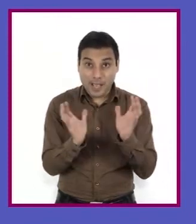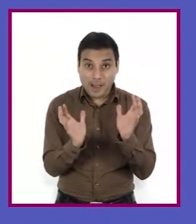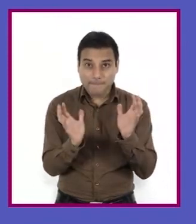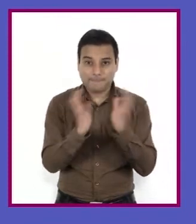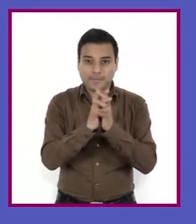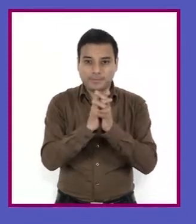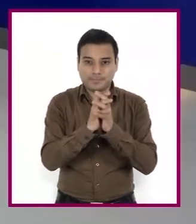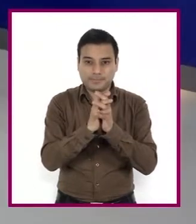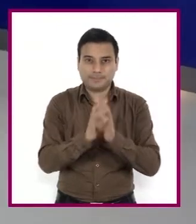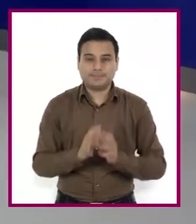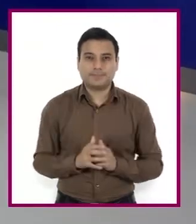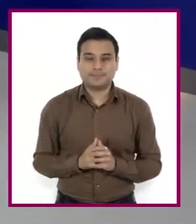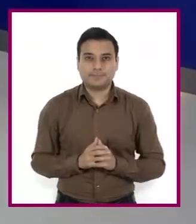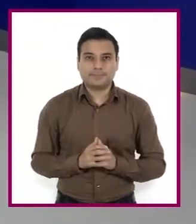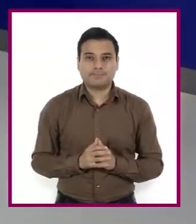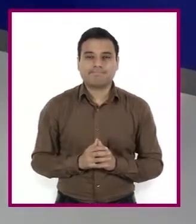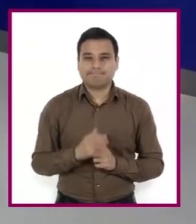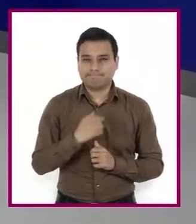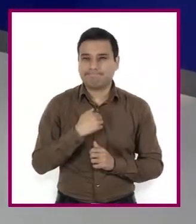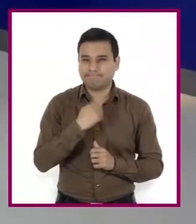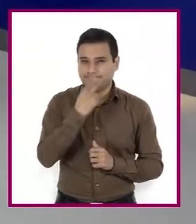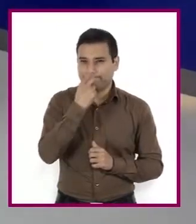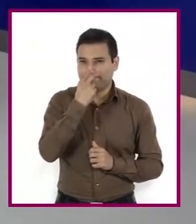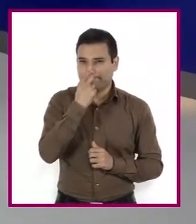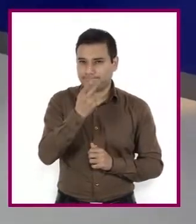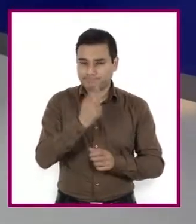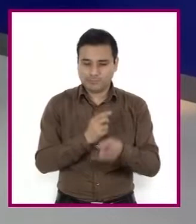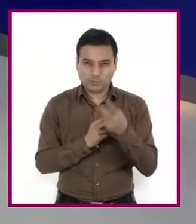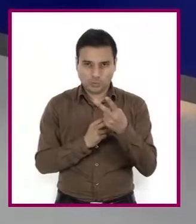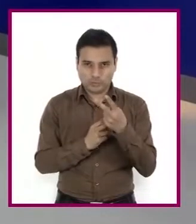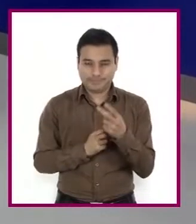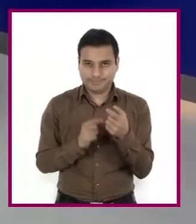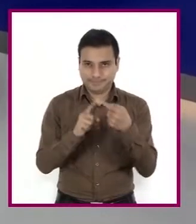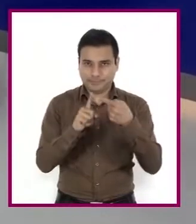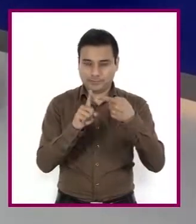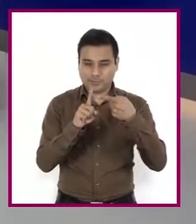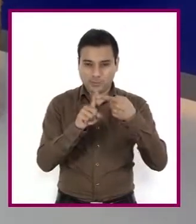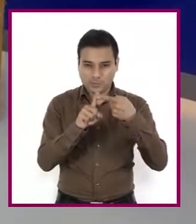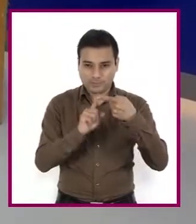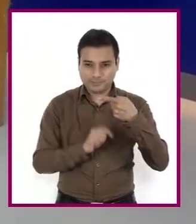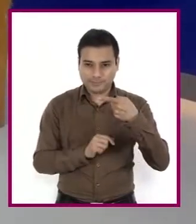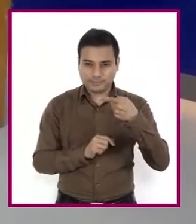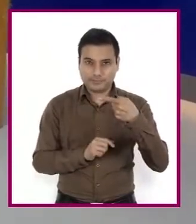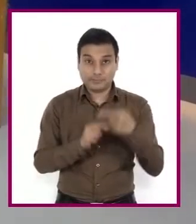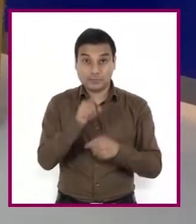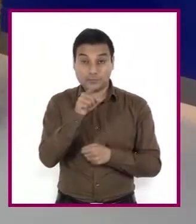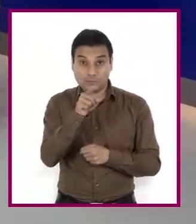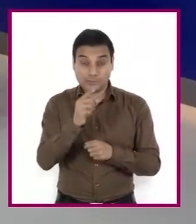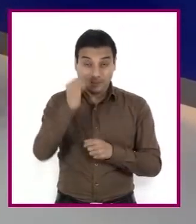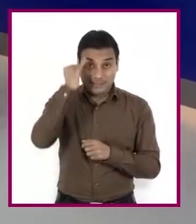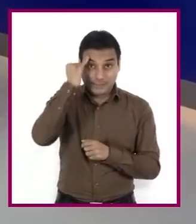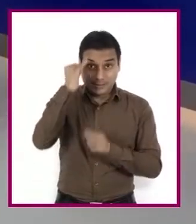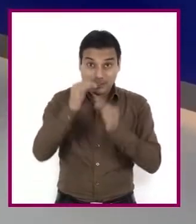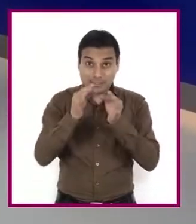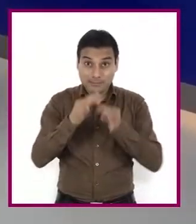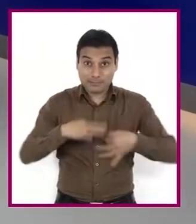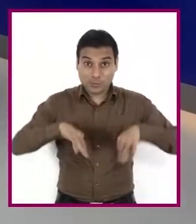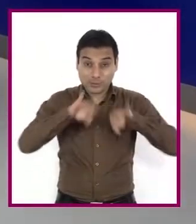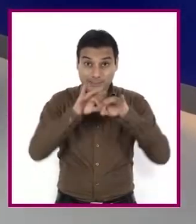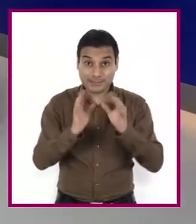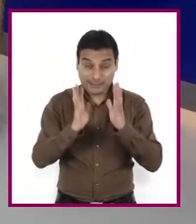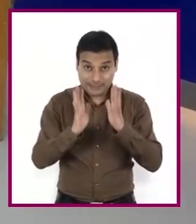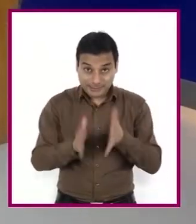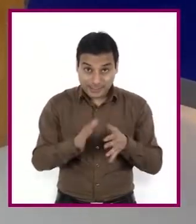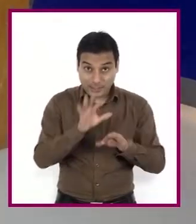las hojas. Debo mencionar dos aspectos. Por un lado, si tomaste ideas importantes del texto, pero te